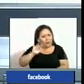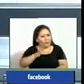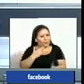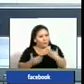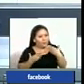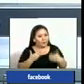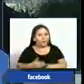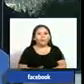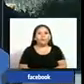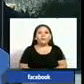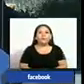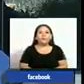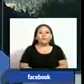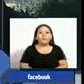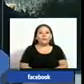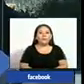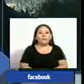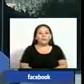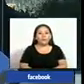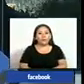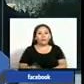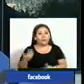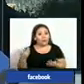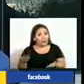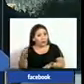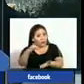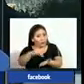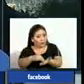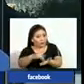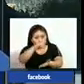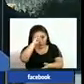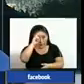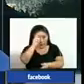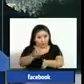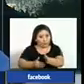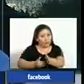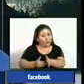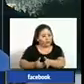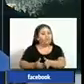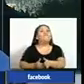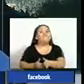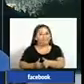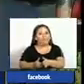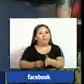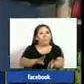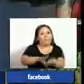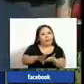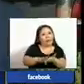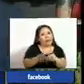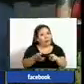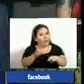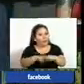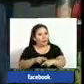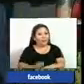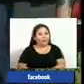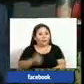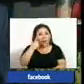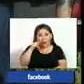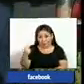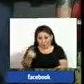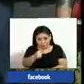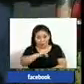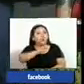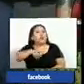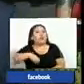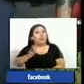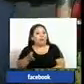informe. Que a nuestro regreso es casi seguro que va a haber un aumento a las tarifas. Si algún empresario llega a aumentar